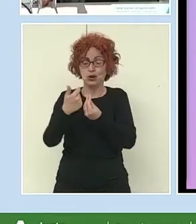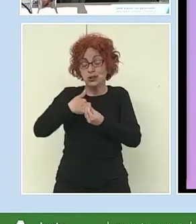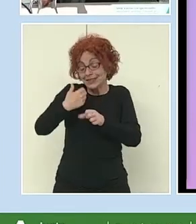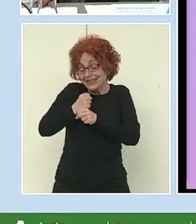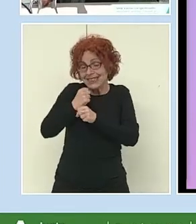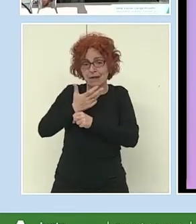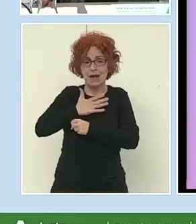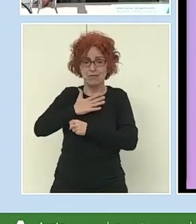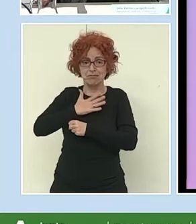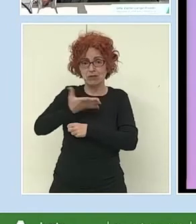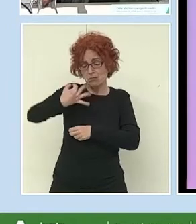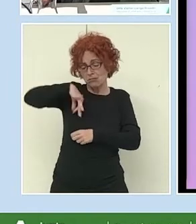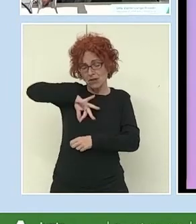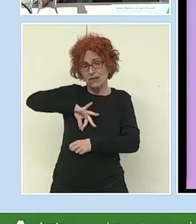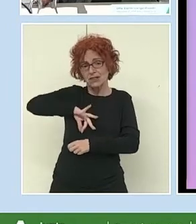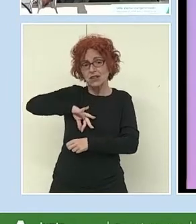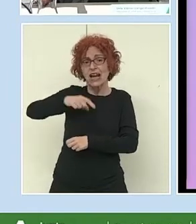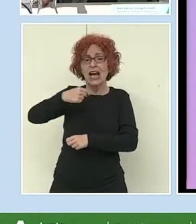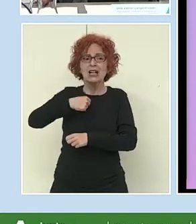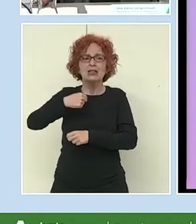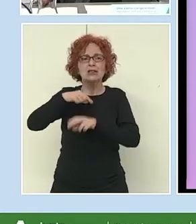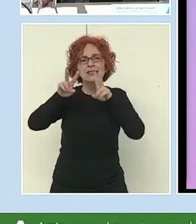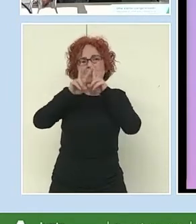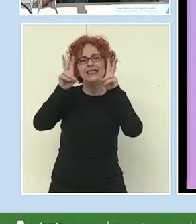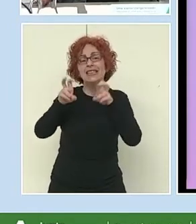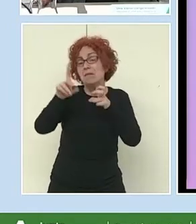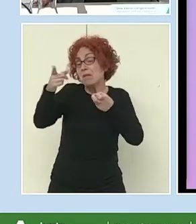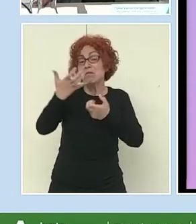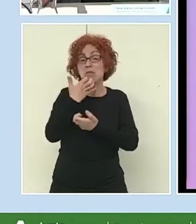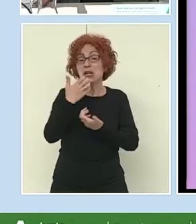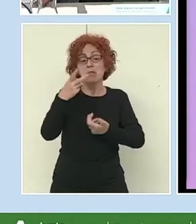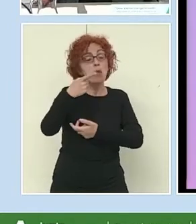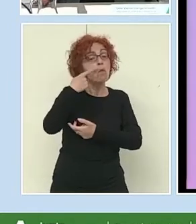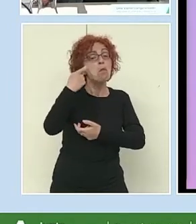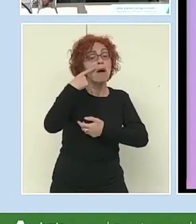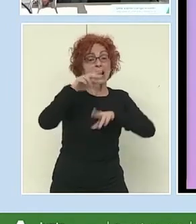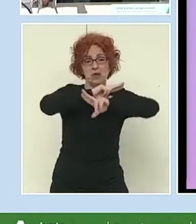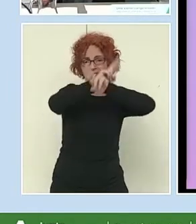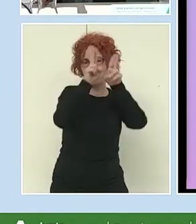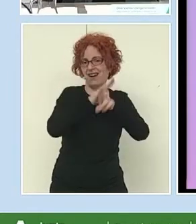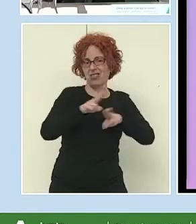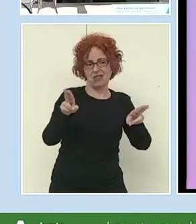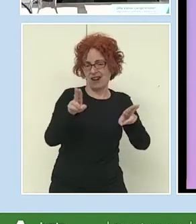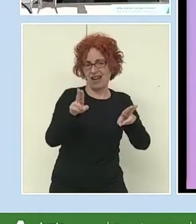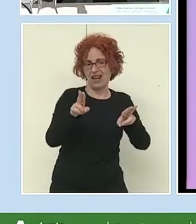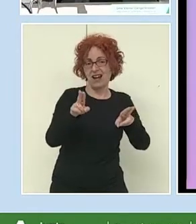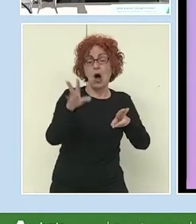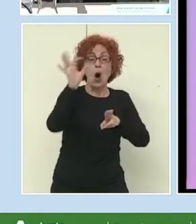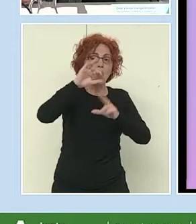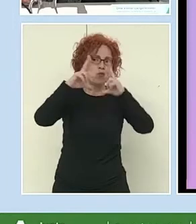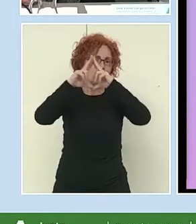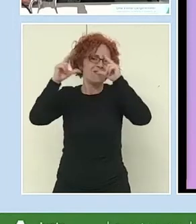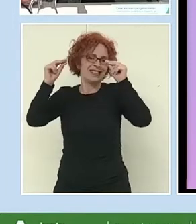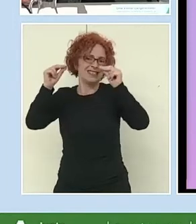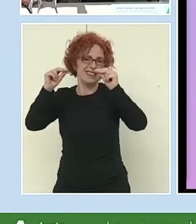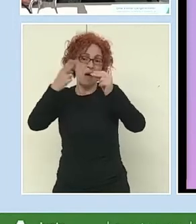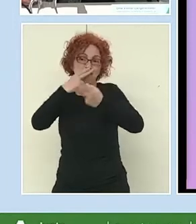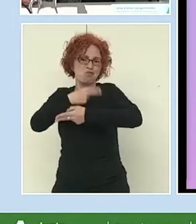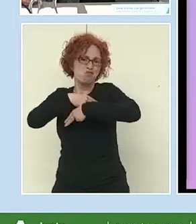pues he pertenecido a equipos de ciberseguridad, pues desde a un banco internacional, pasando por una universidad pública hasta